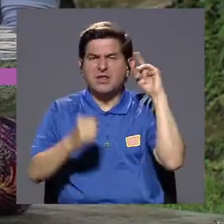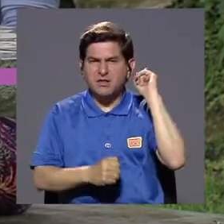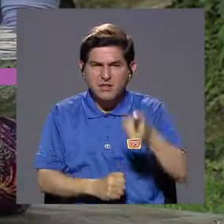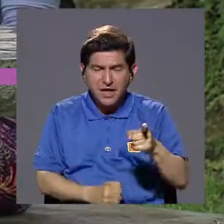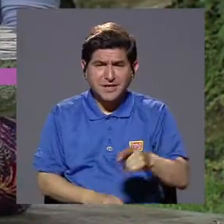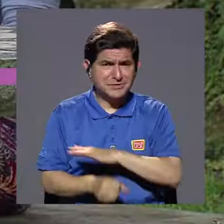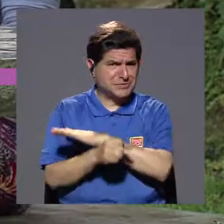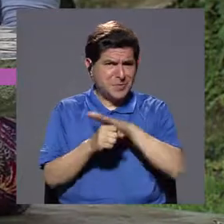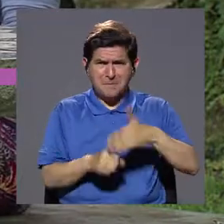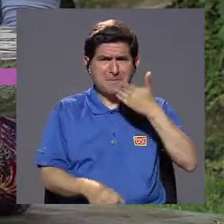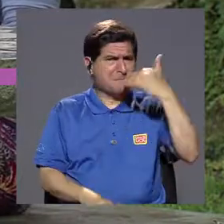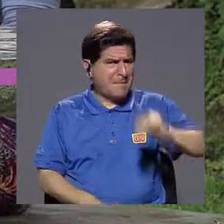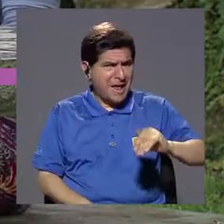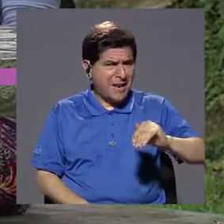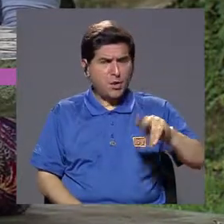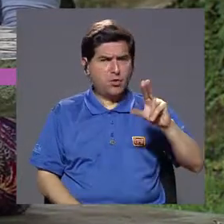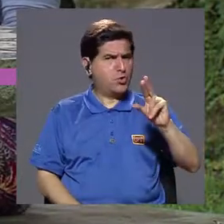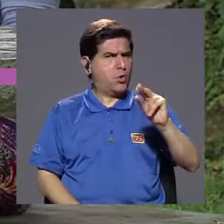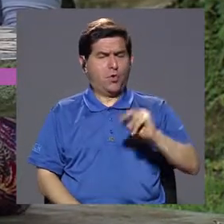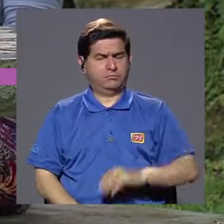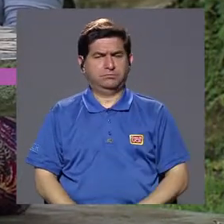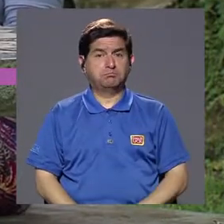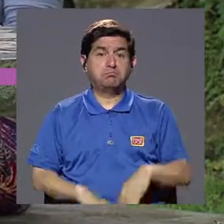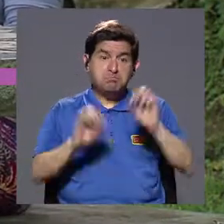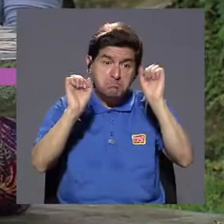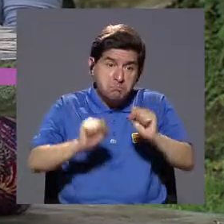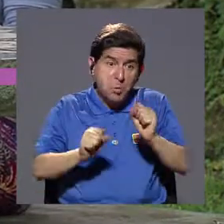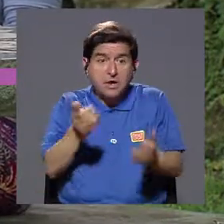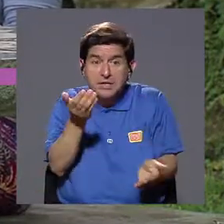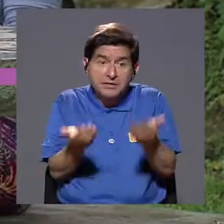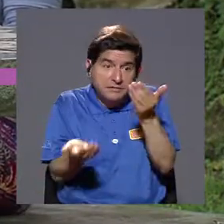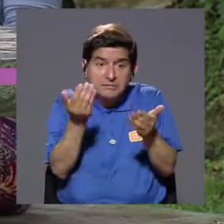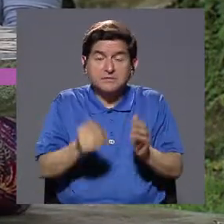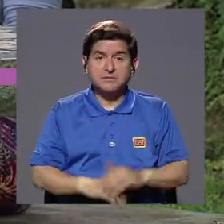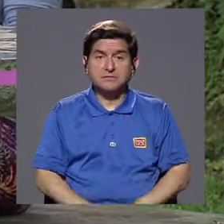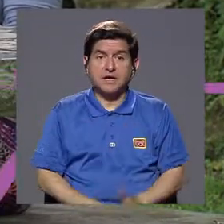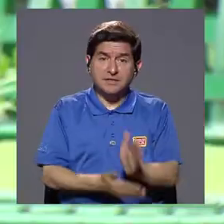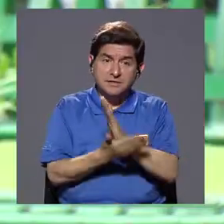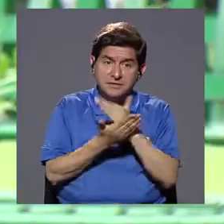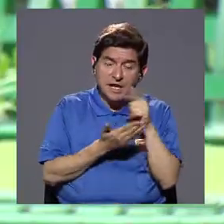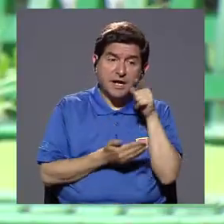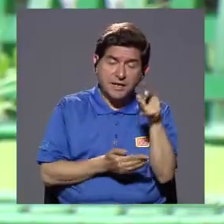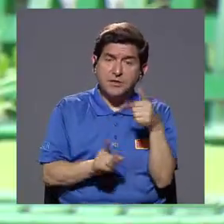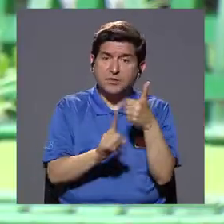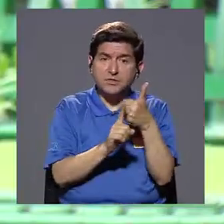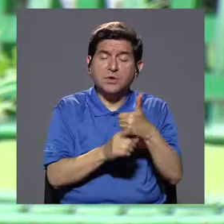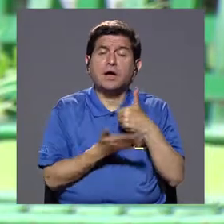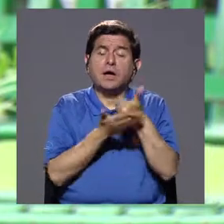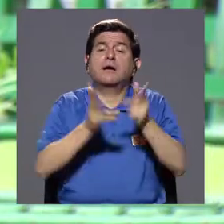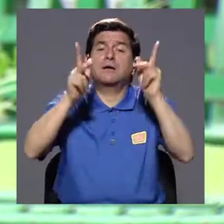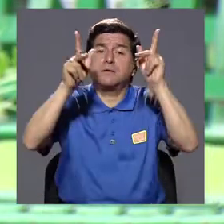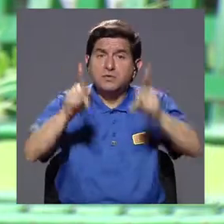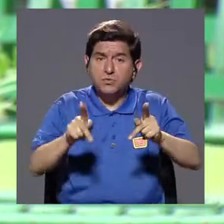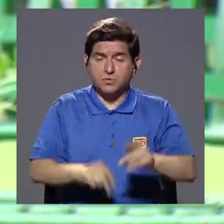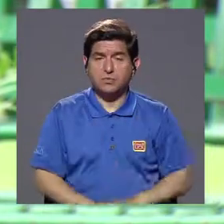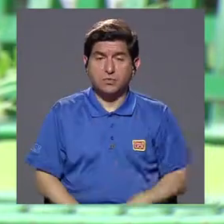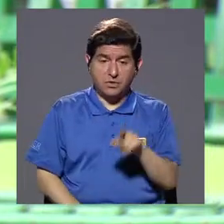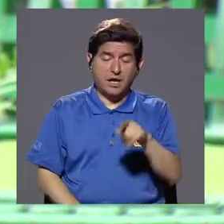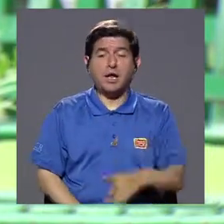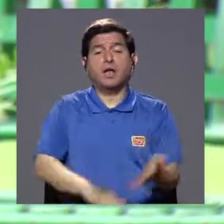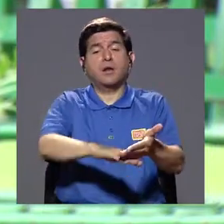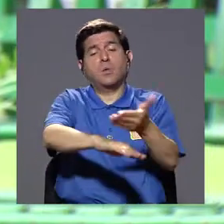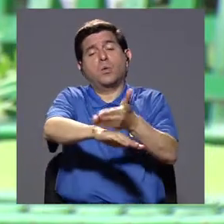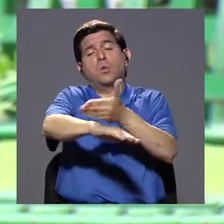ideales sea totalmente dañino o malo no porque puede ser que algo de eso también ayude a la persona